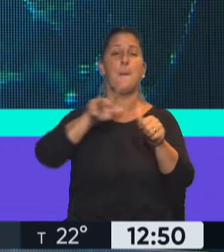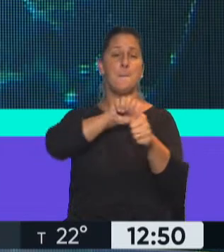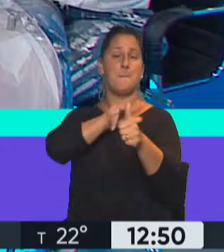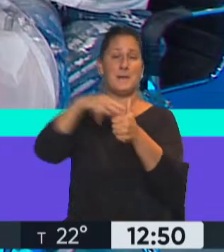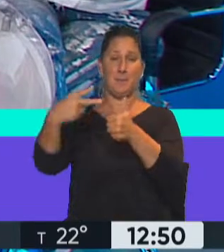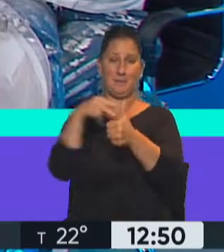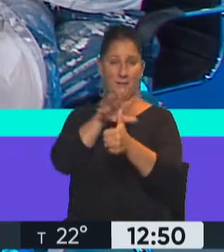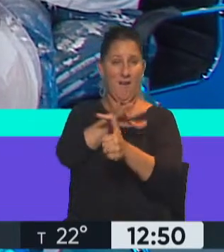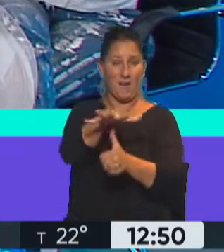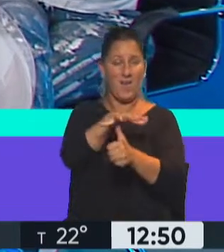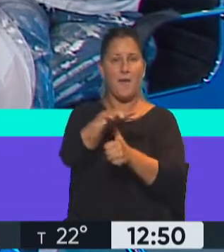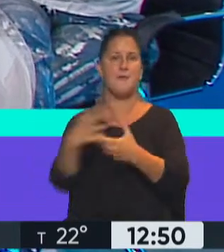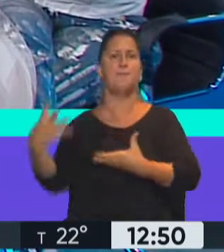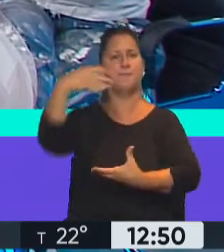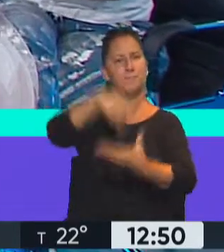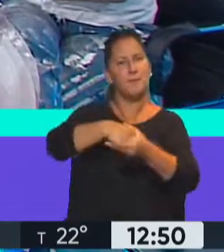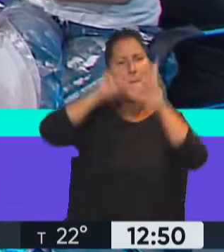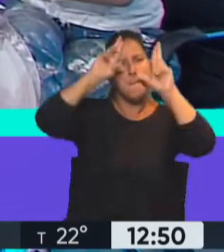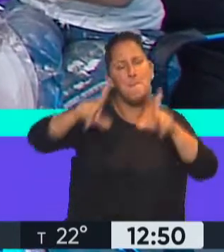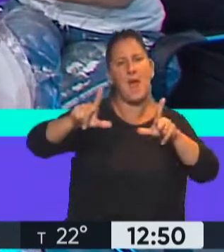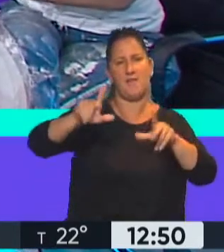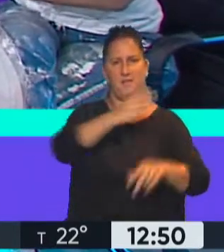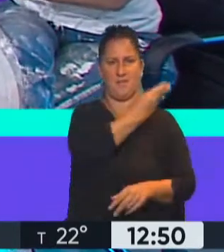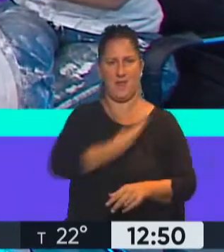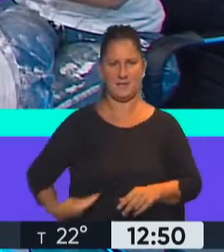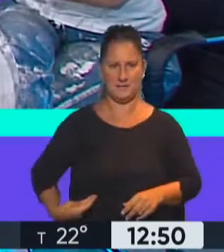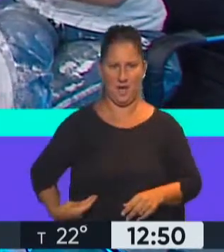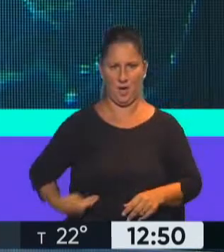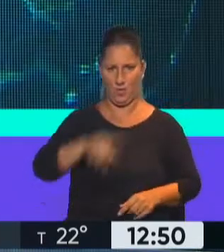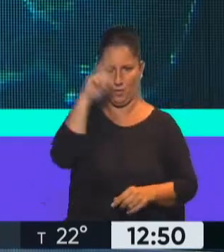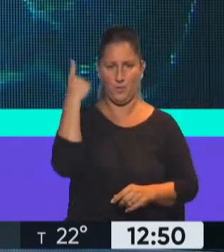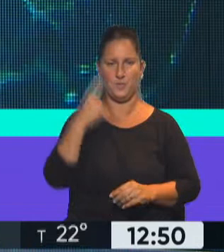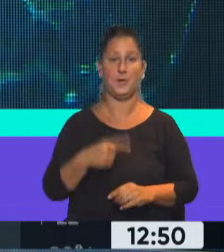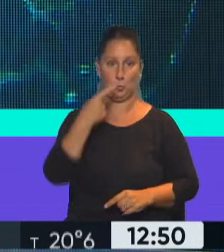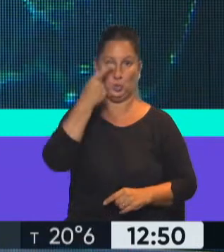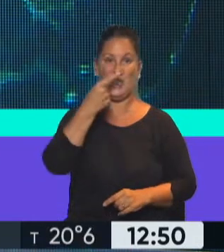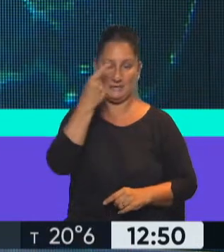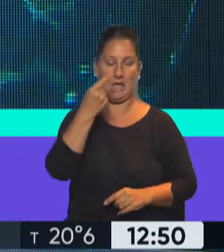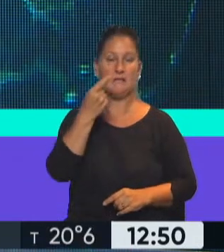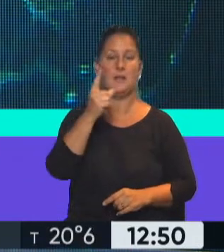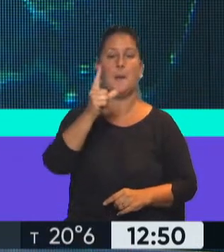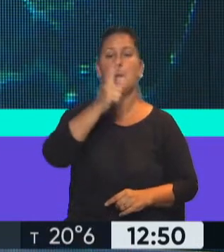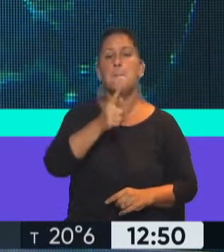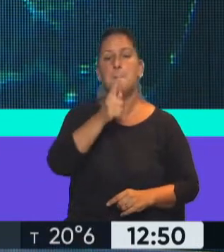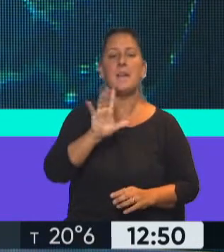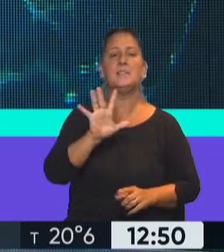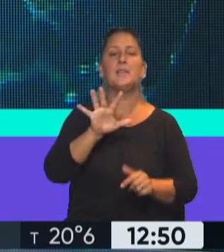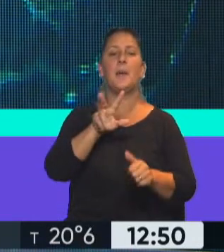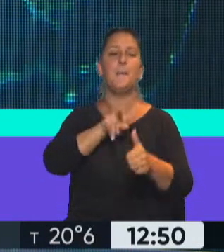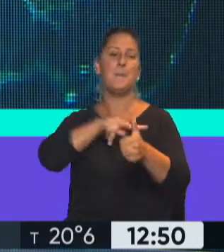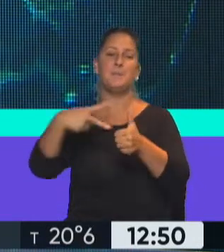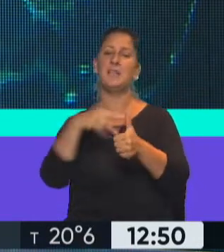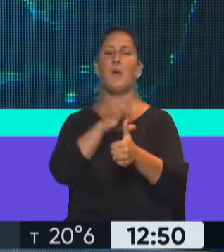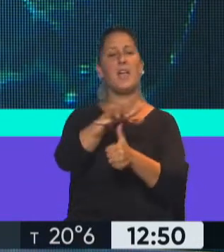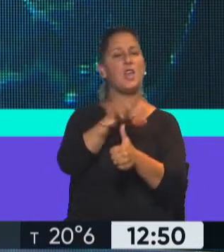género en las políticas públicas sobre todo las de salud es muy interesante esto no porque parecería que la perspectiva de género